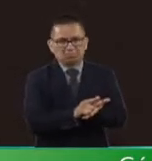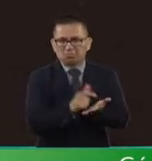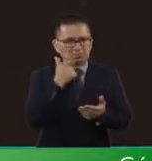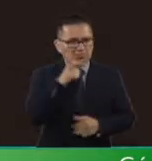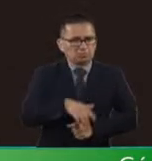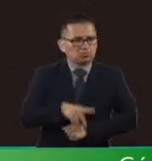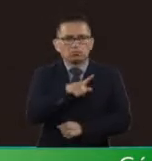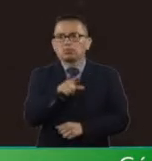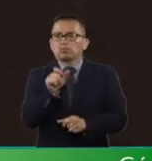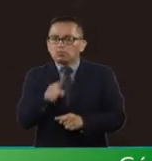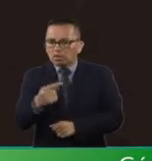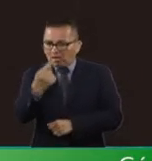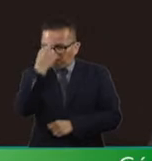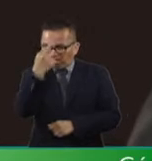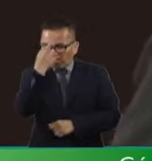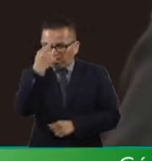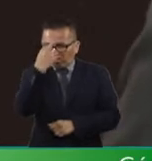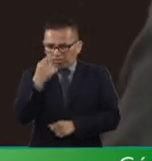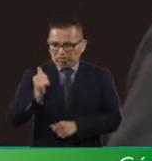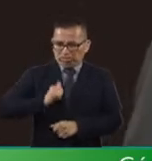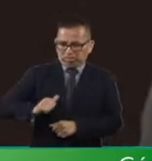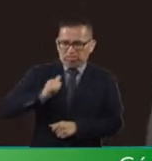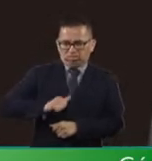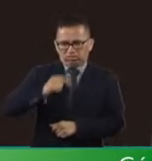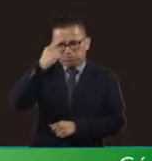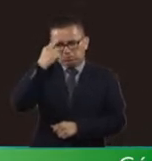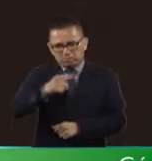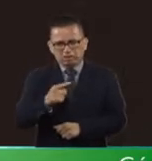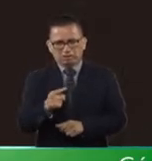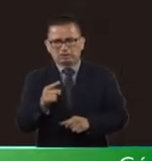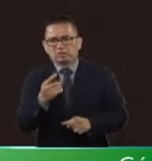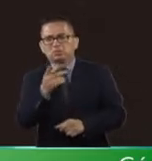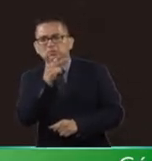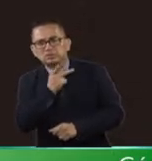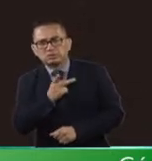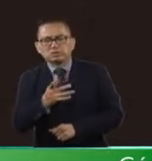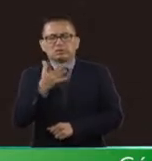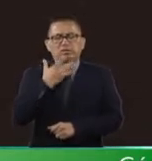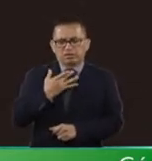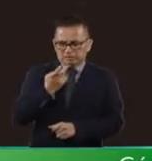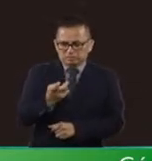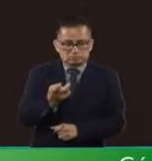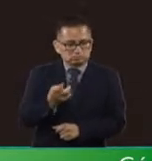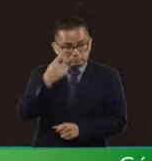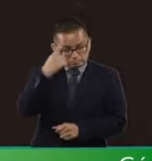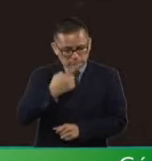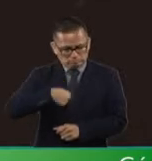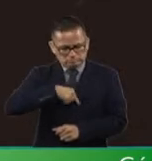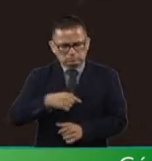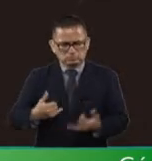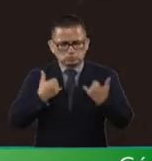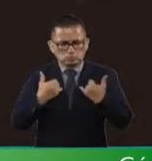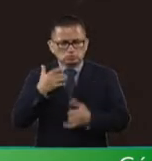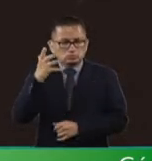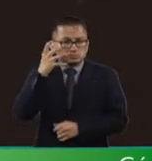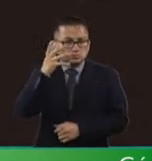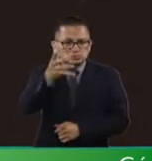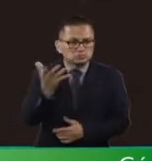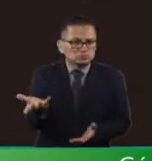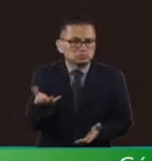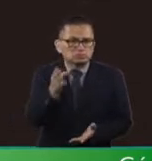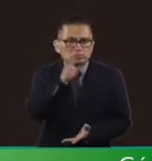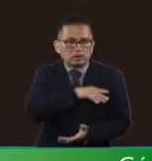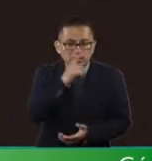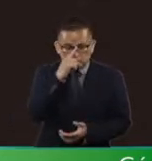tercermundista con las energías fósiles que nos condenan a un futuro a las y los jóvenes eh con